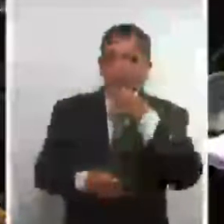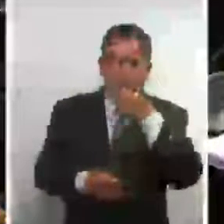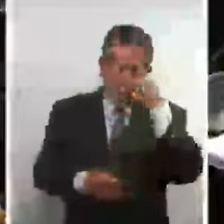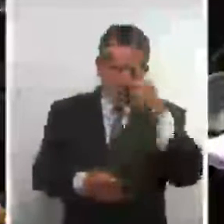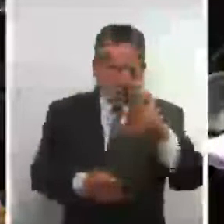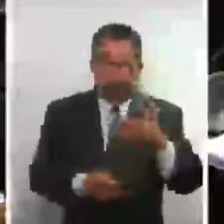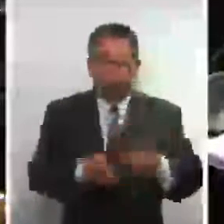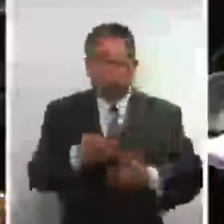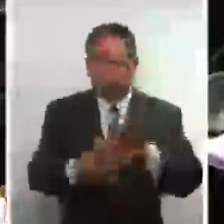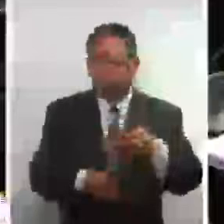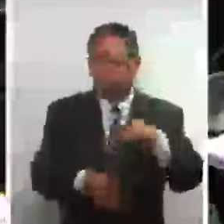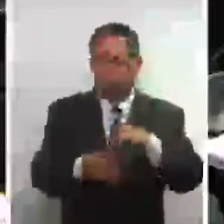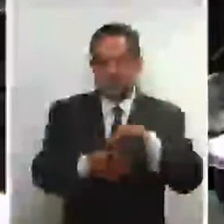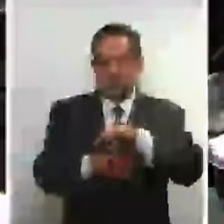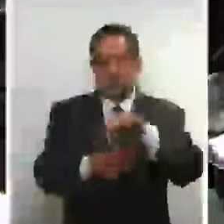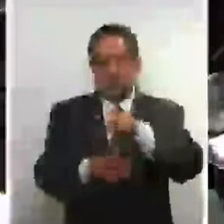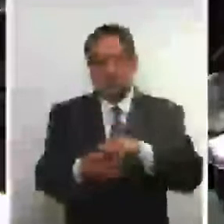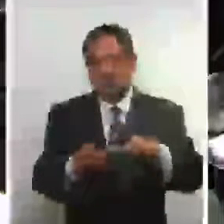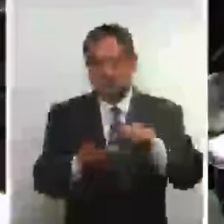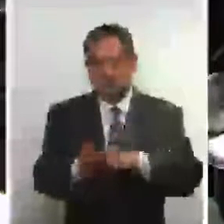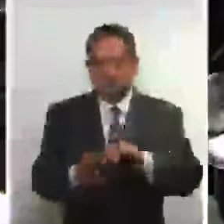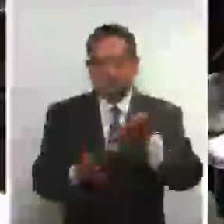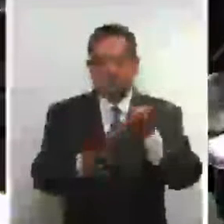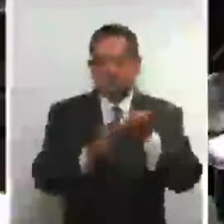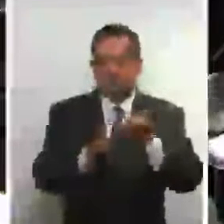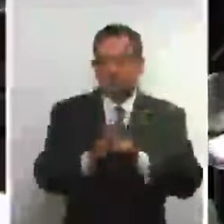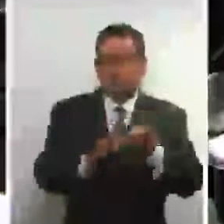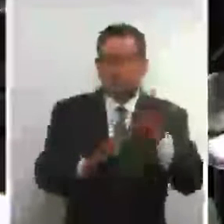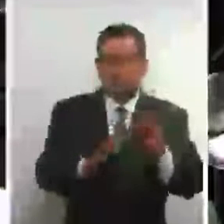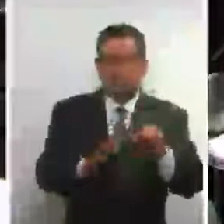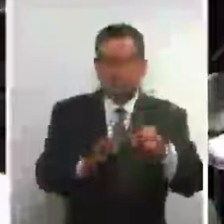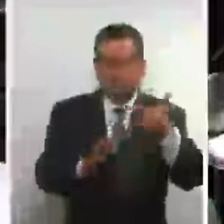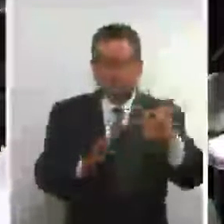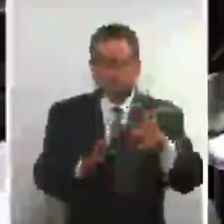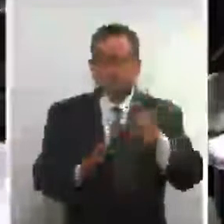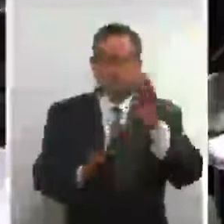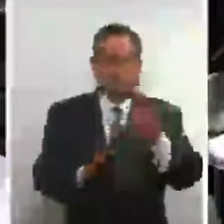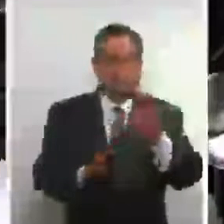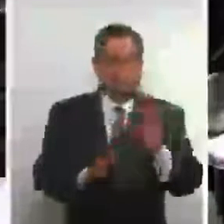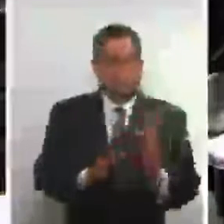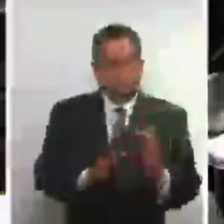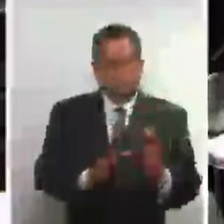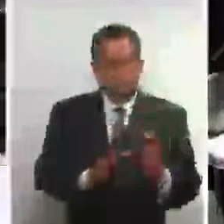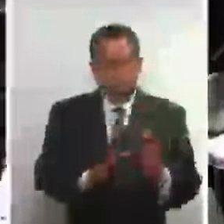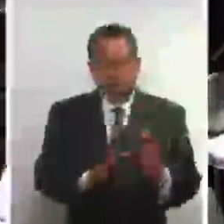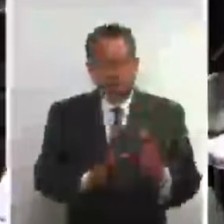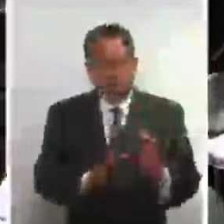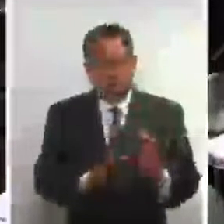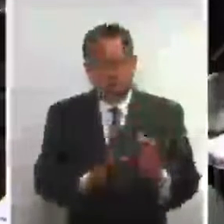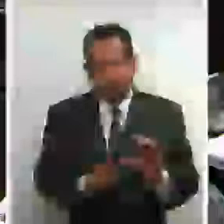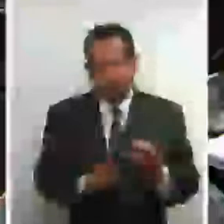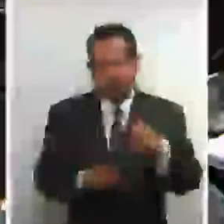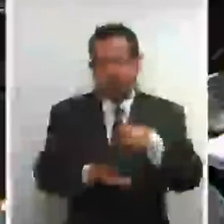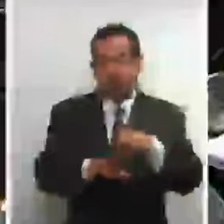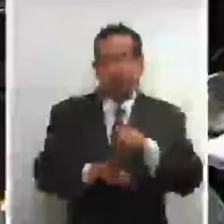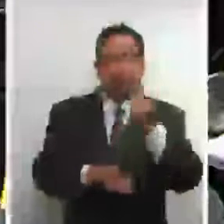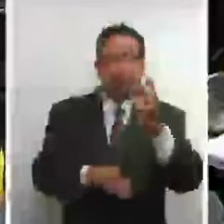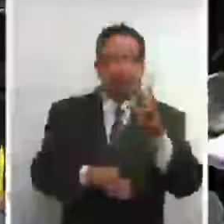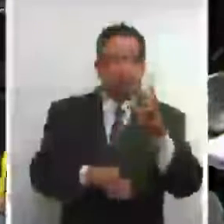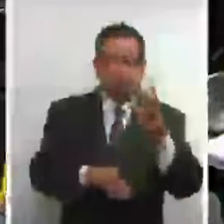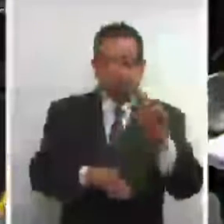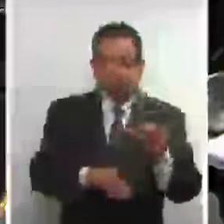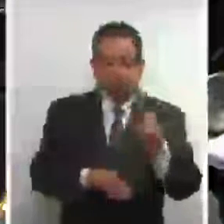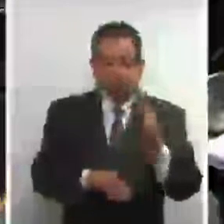para proceder a la votación del artículo 48, incisos B, C, el número 3,